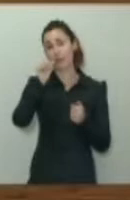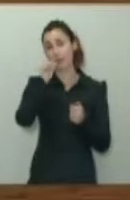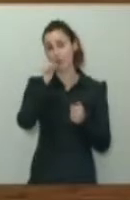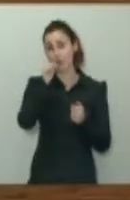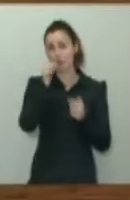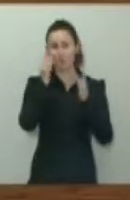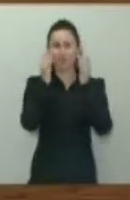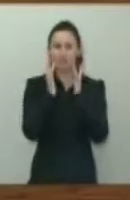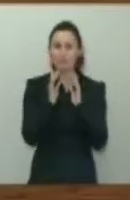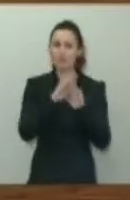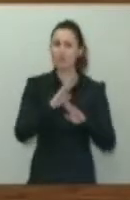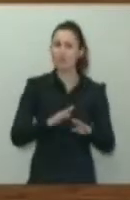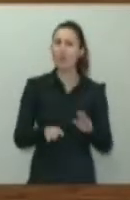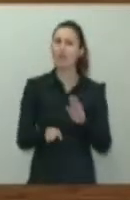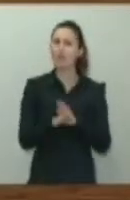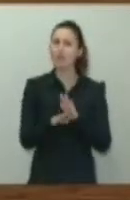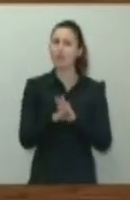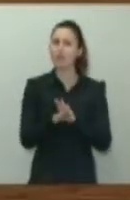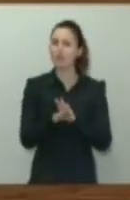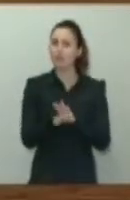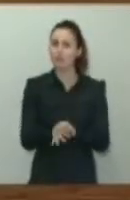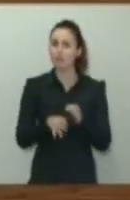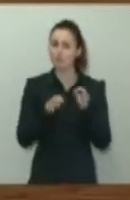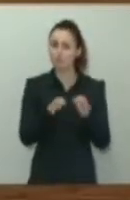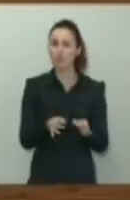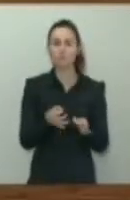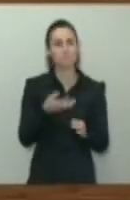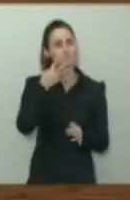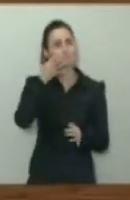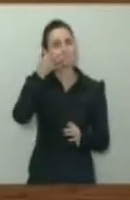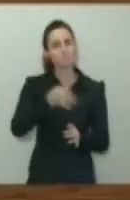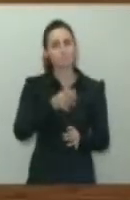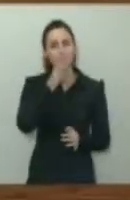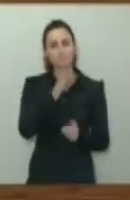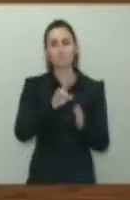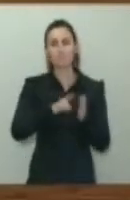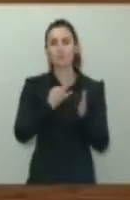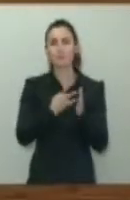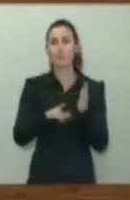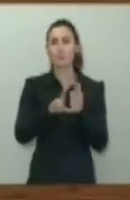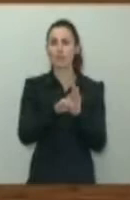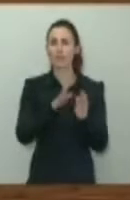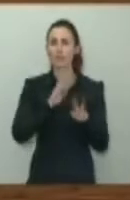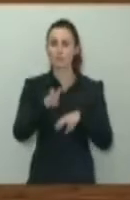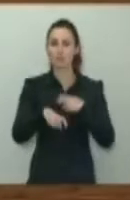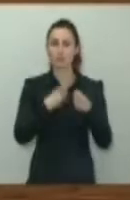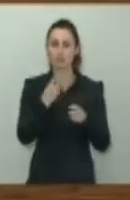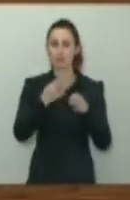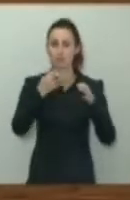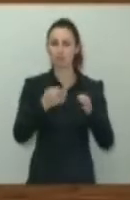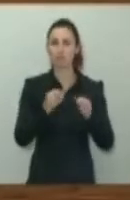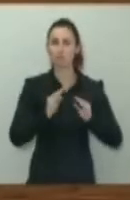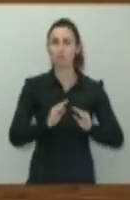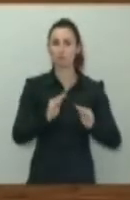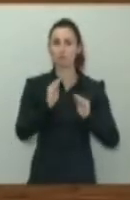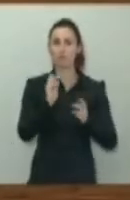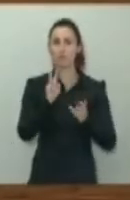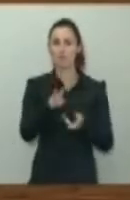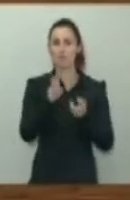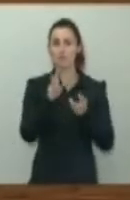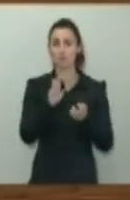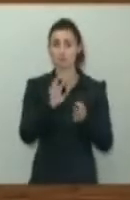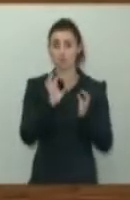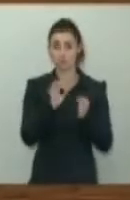seguidamente. Efectivamente, el proyecto de ley presentado pretende una modificación de la naturaleza del gravamen, pasando